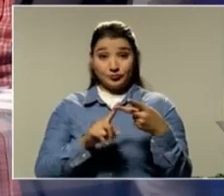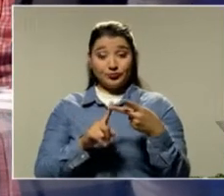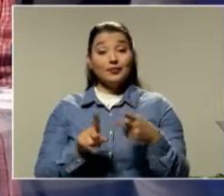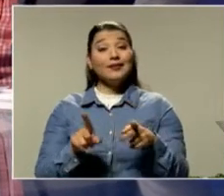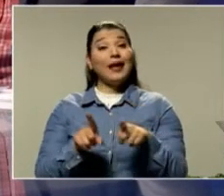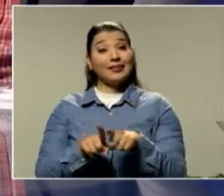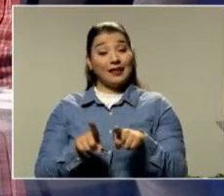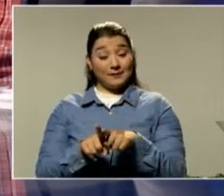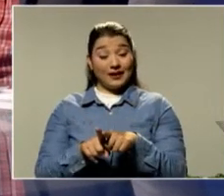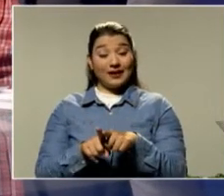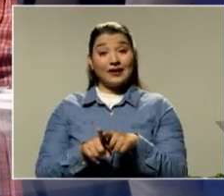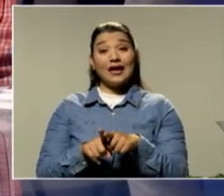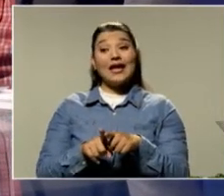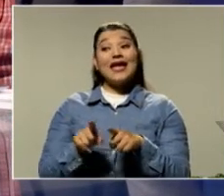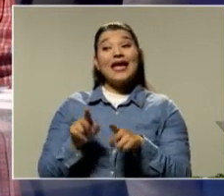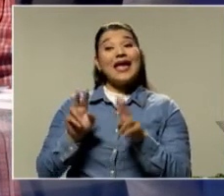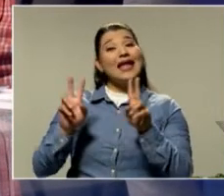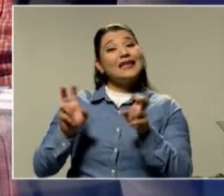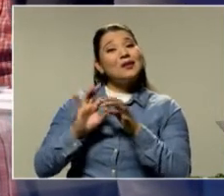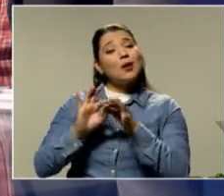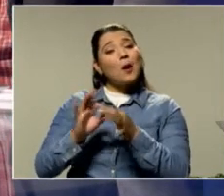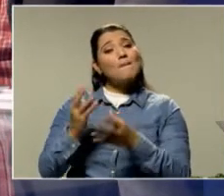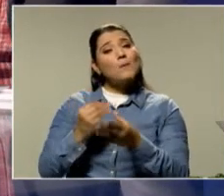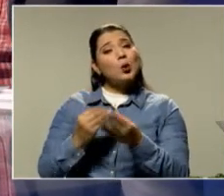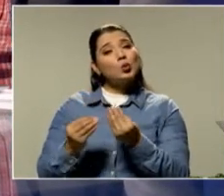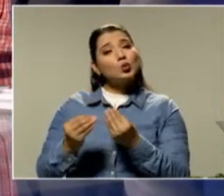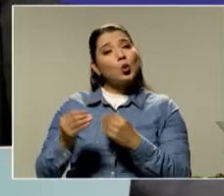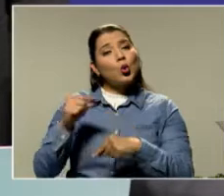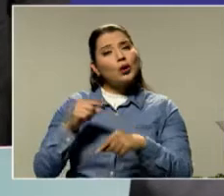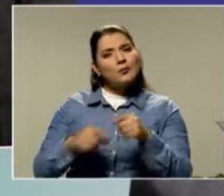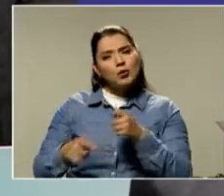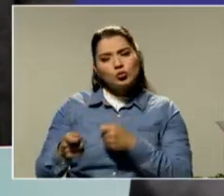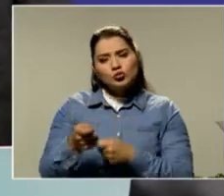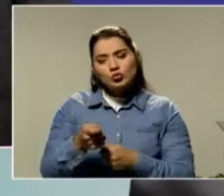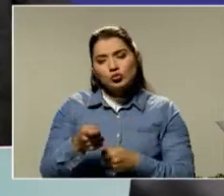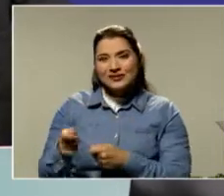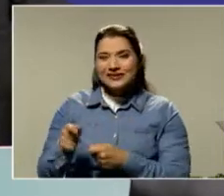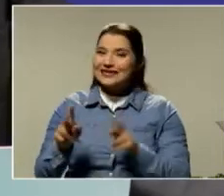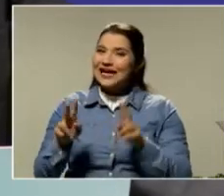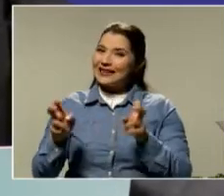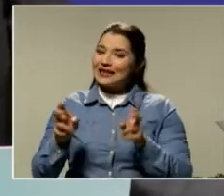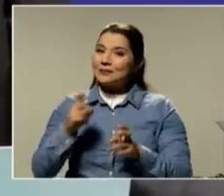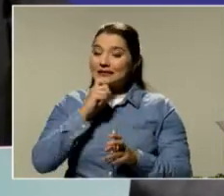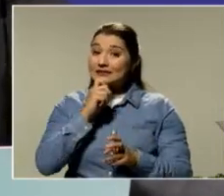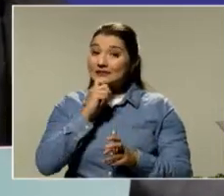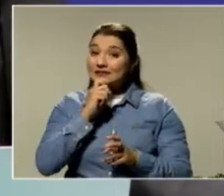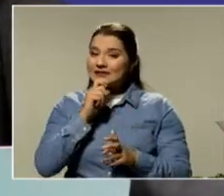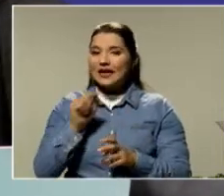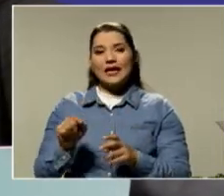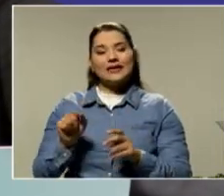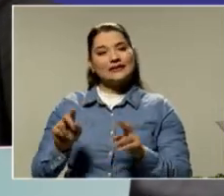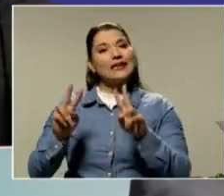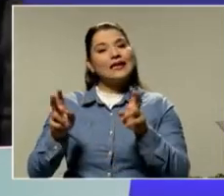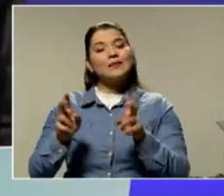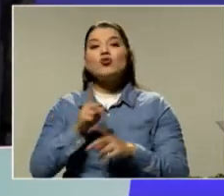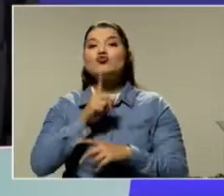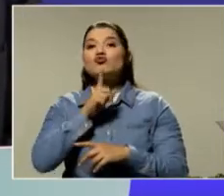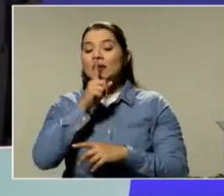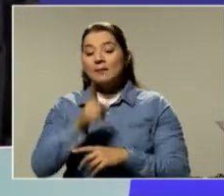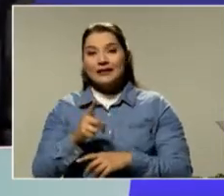que el tema de los plaguicidas es un tema, tengo que decirlo así, polémico. Es un tema que realmente uno